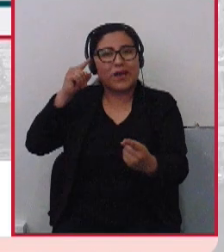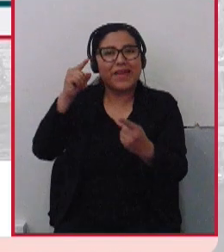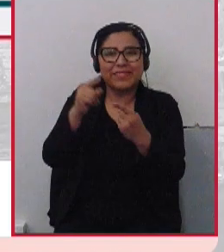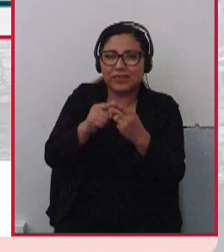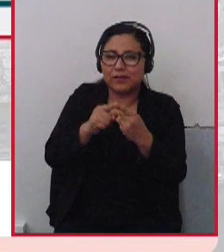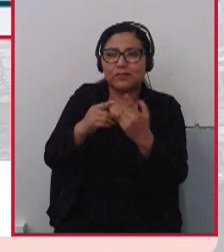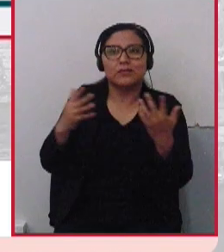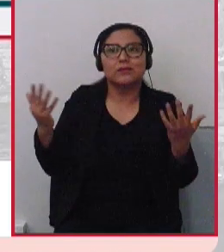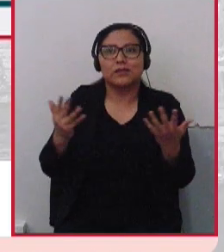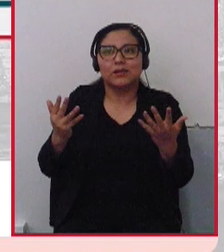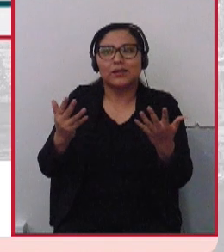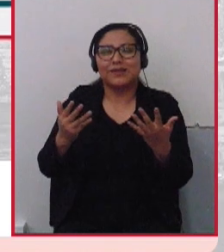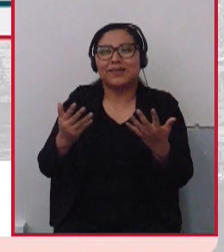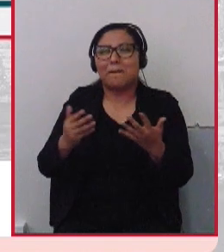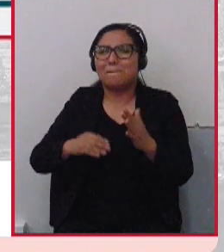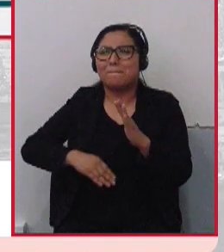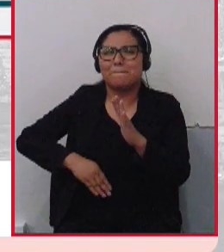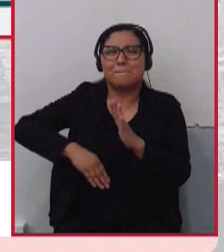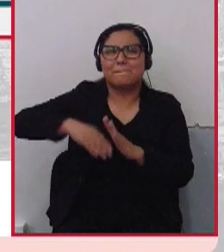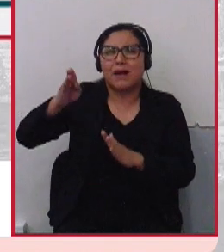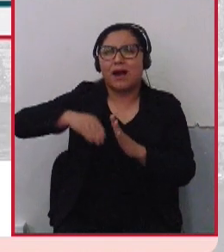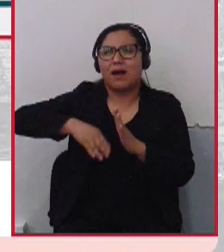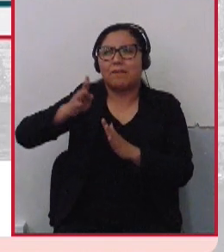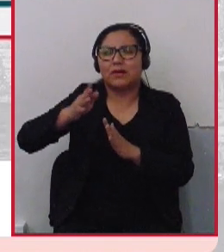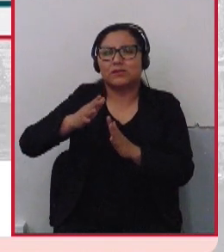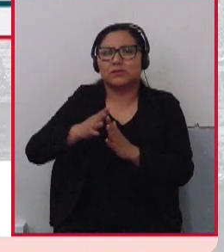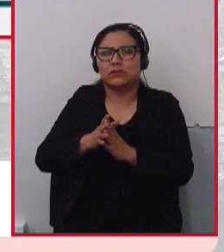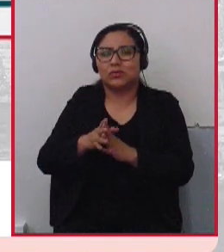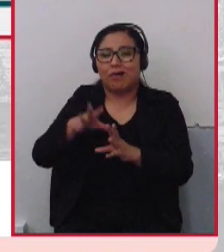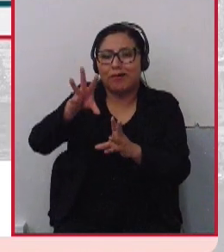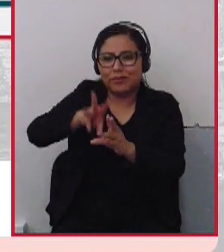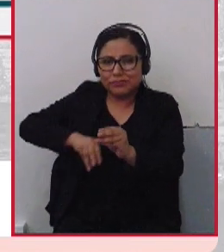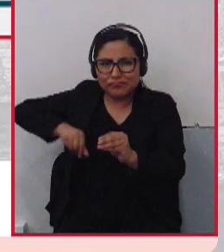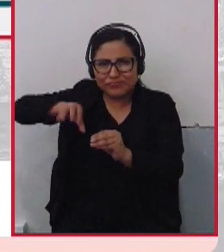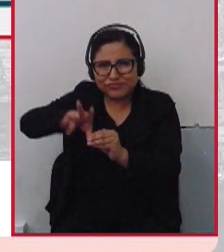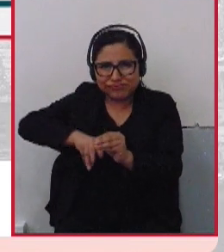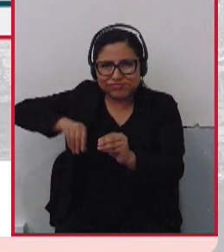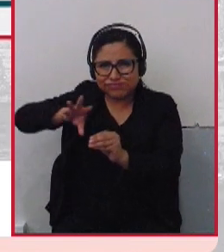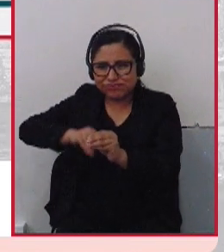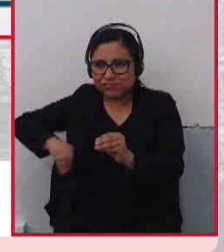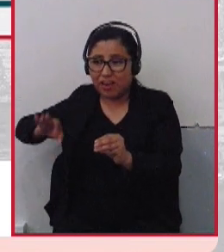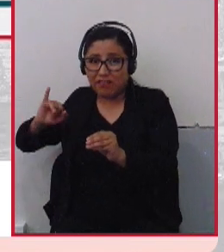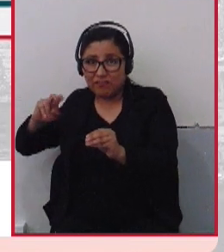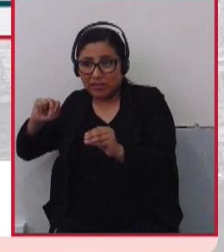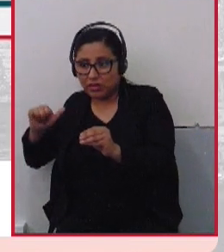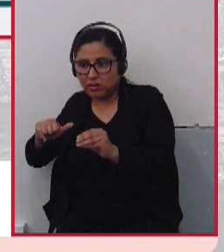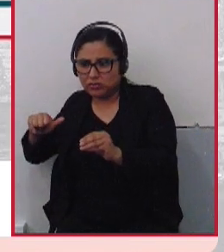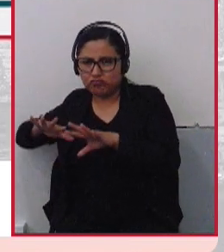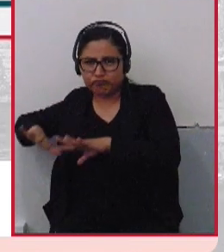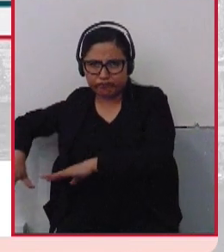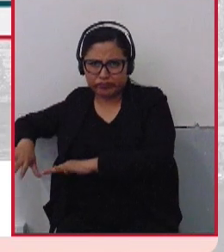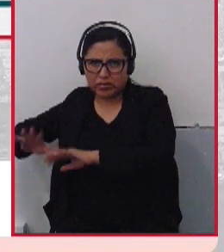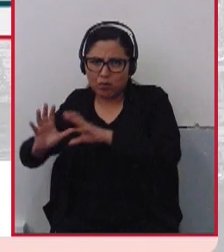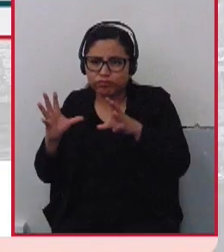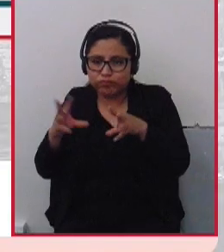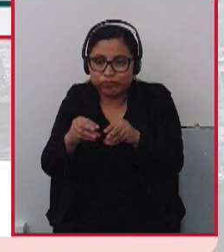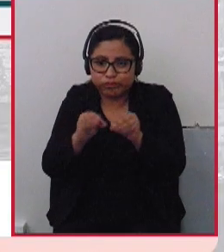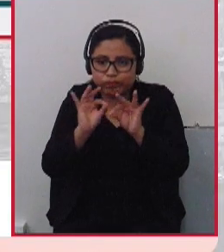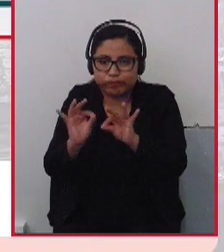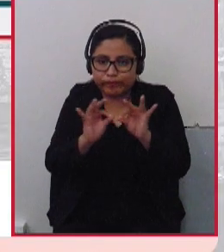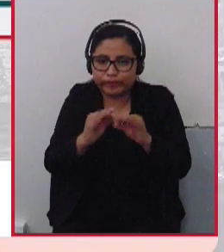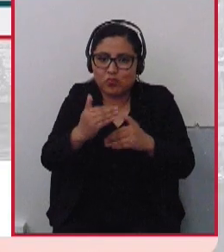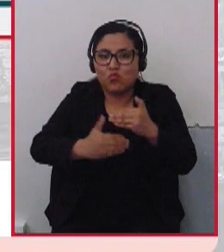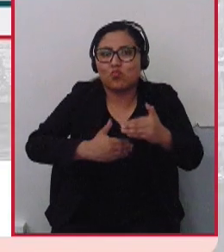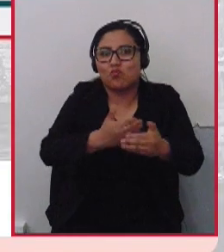es, entre más o elimina los finos, el proceso va a ser más estable en la celda hydroflow.